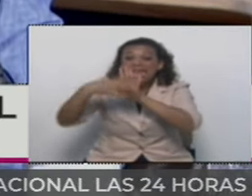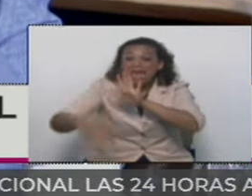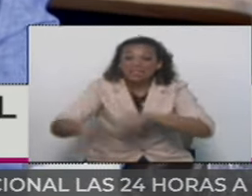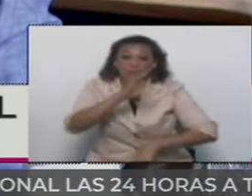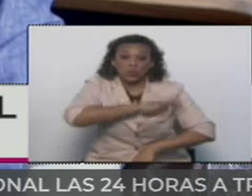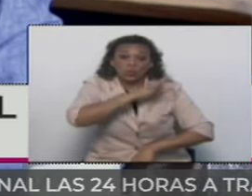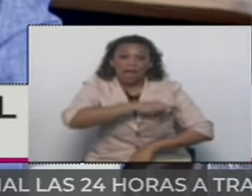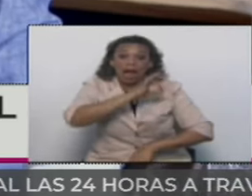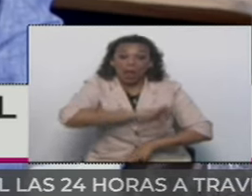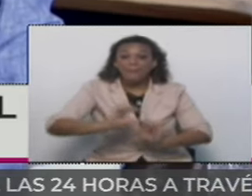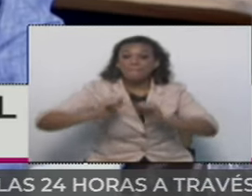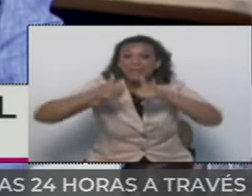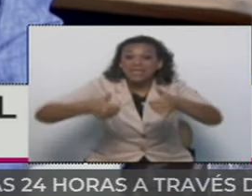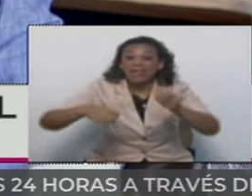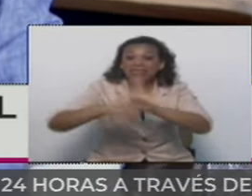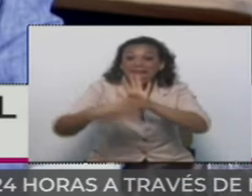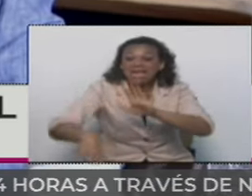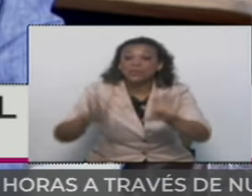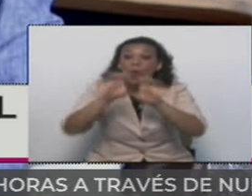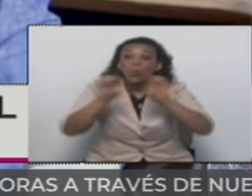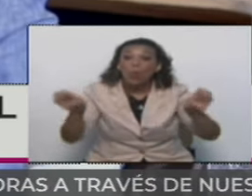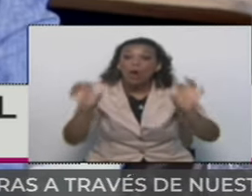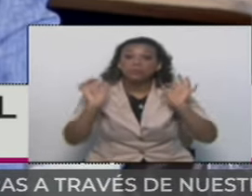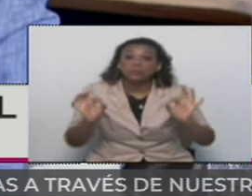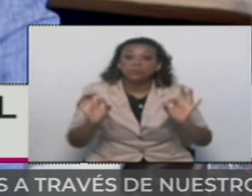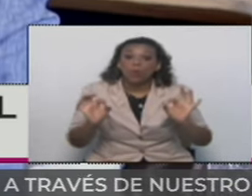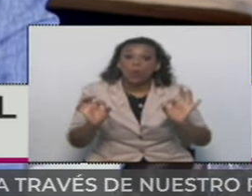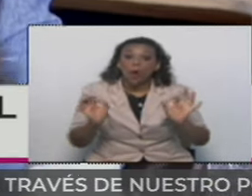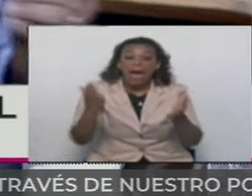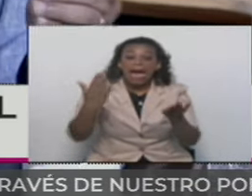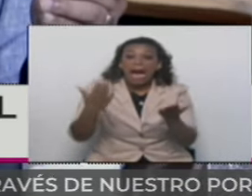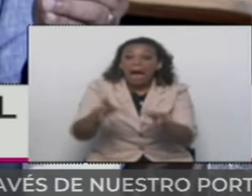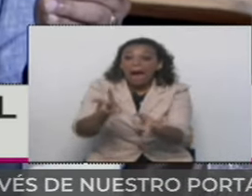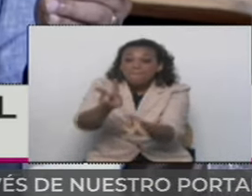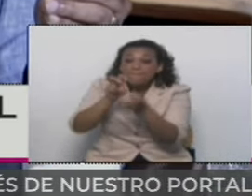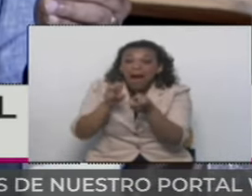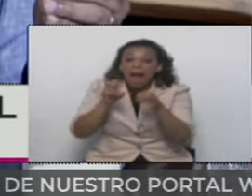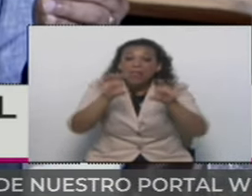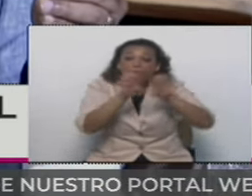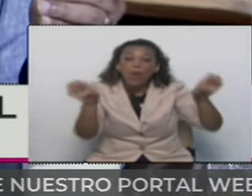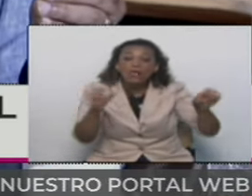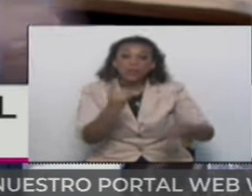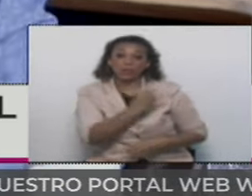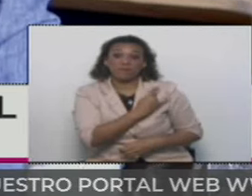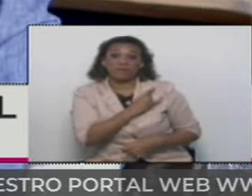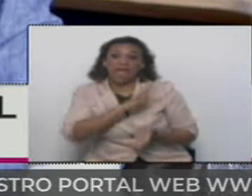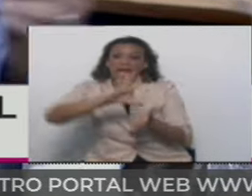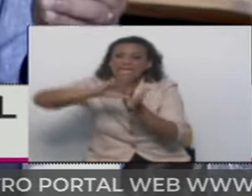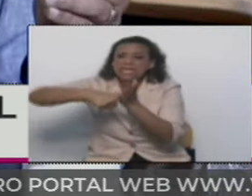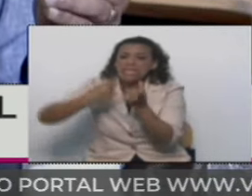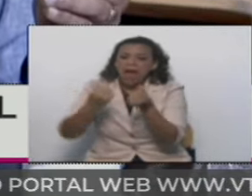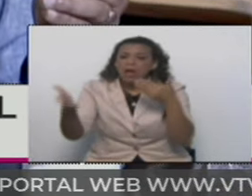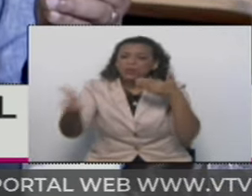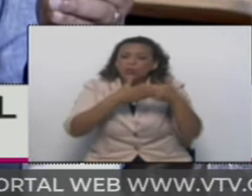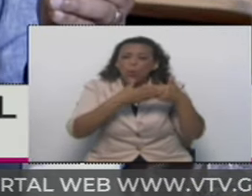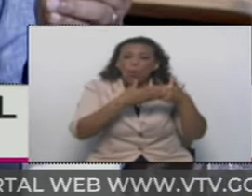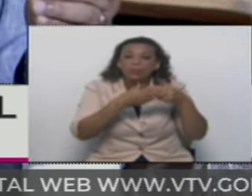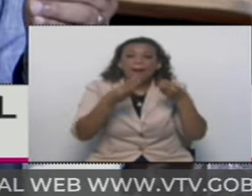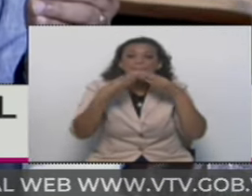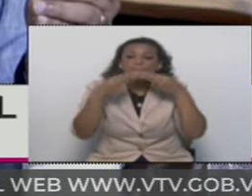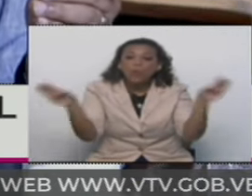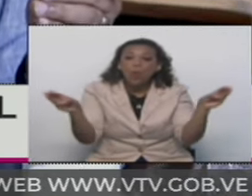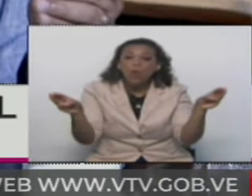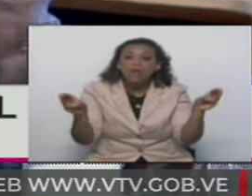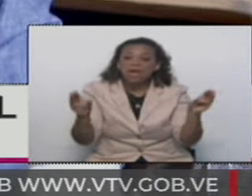sociales, empezando por el derecho a la educación. Quitarle los presupuestos a la educación universitaria. Cerrar la educación pública,